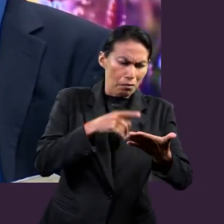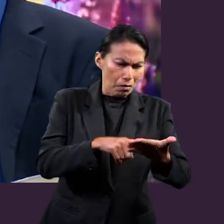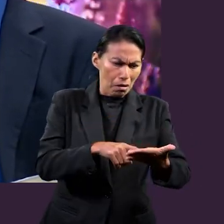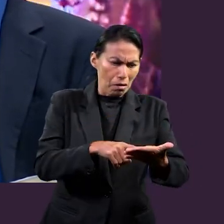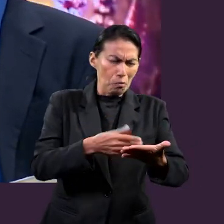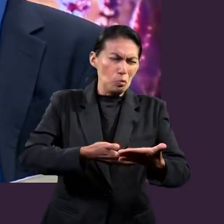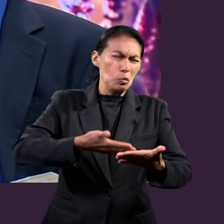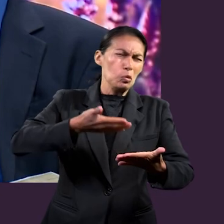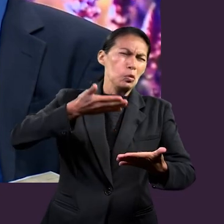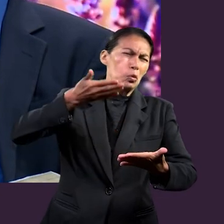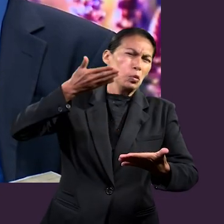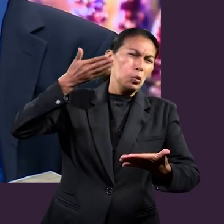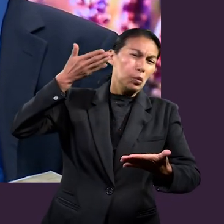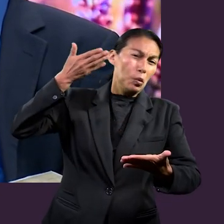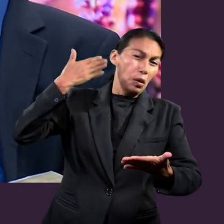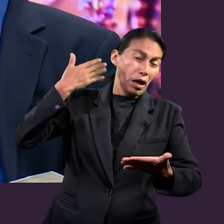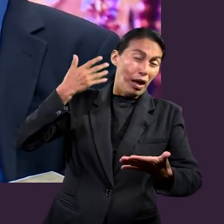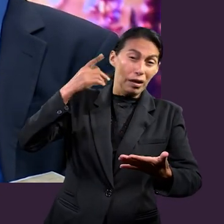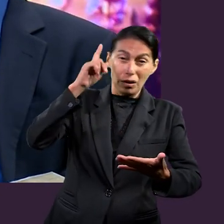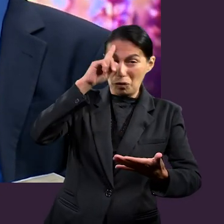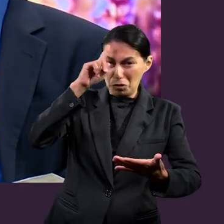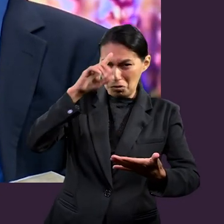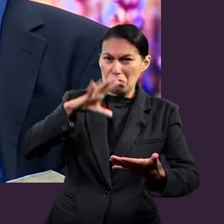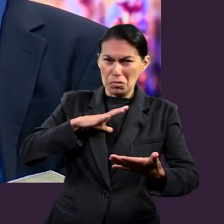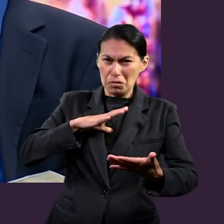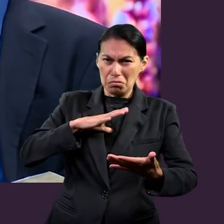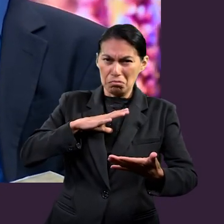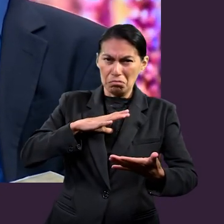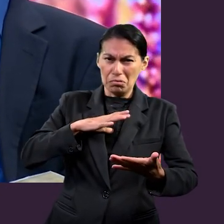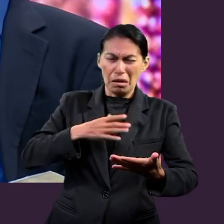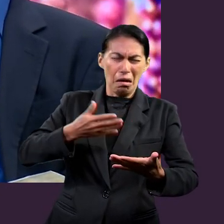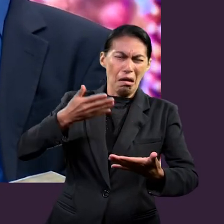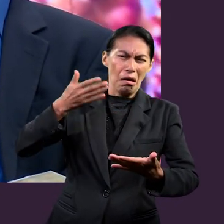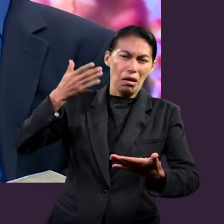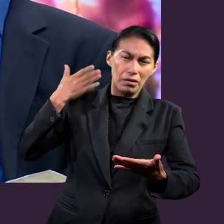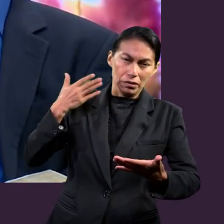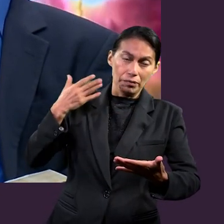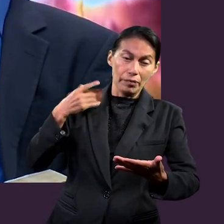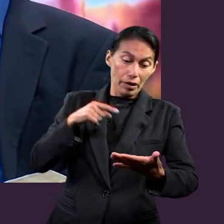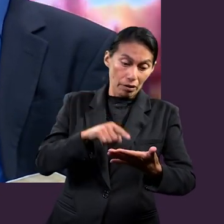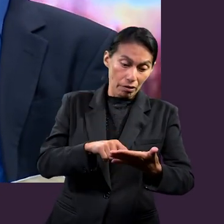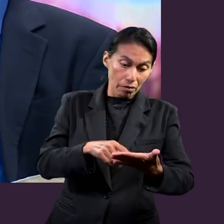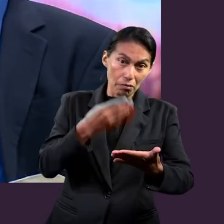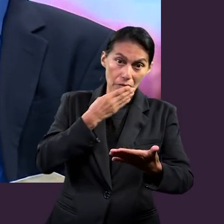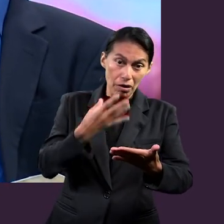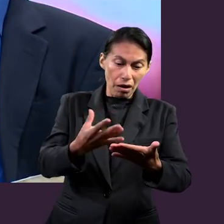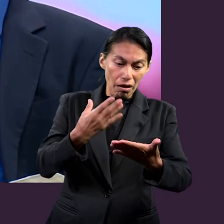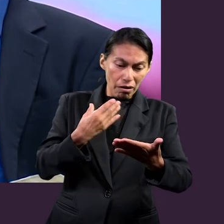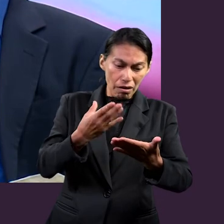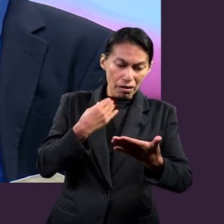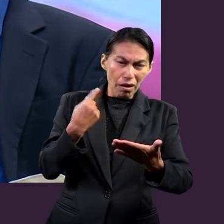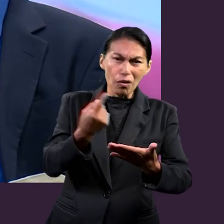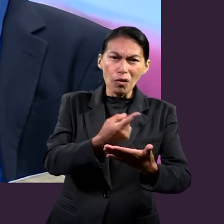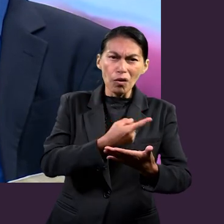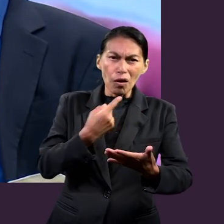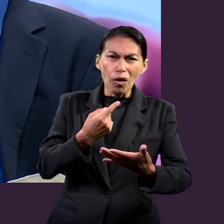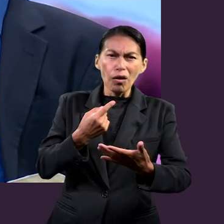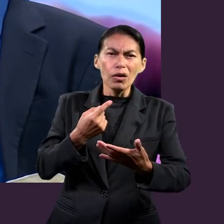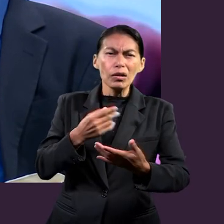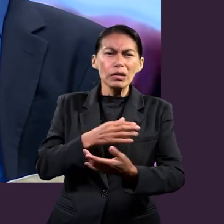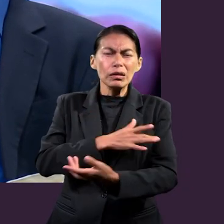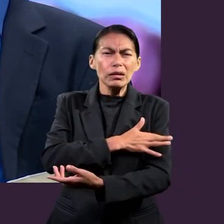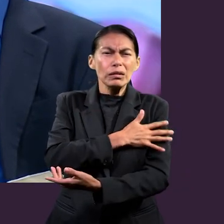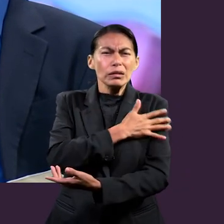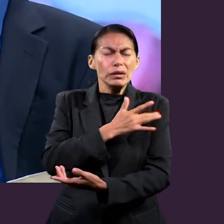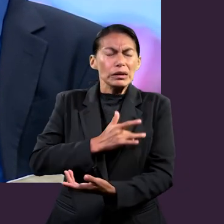nos había dado este consejo muchos años antes de que surgieran estas corrientes psicológicas. Nos enseña a saber manejar